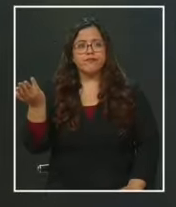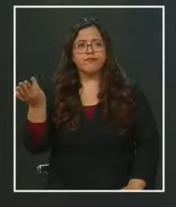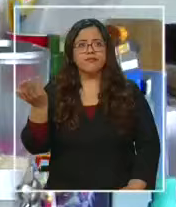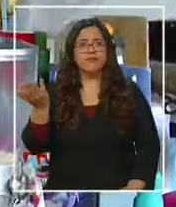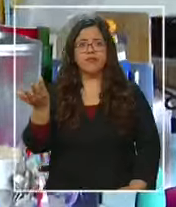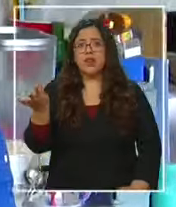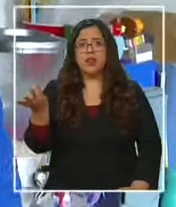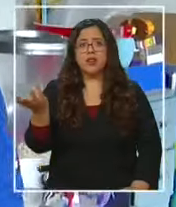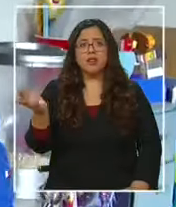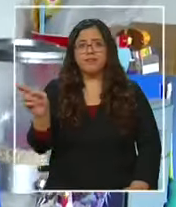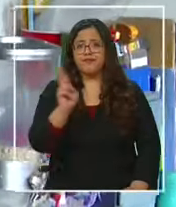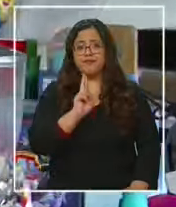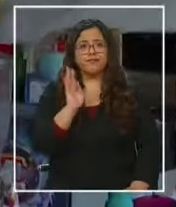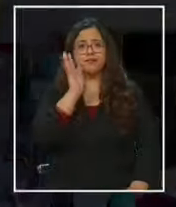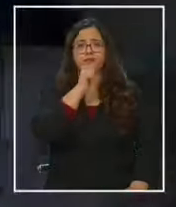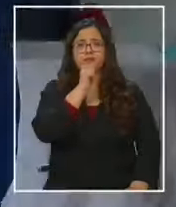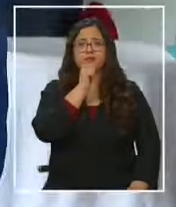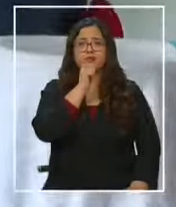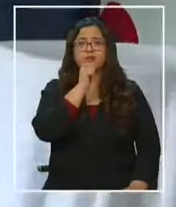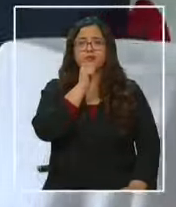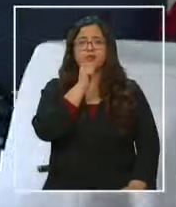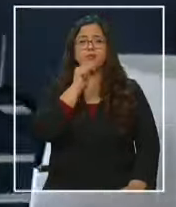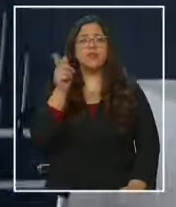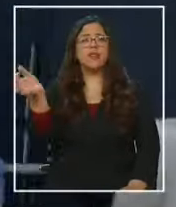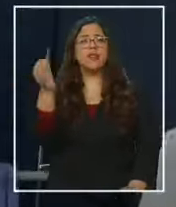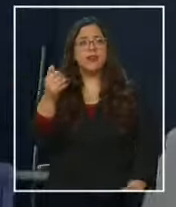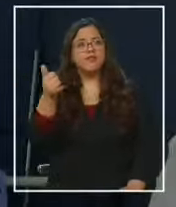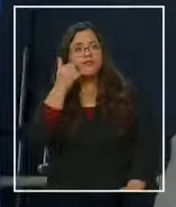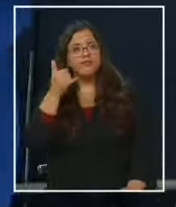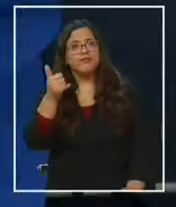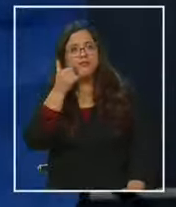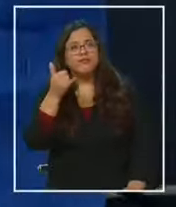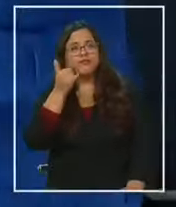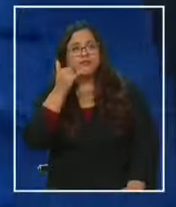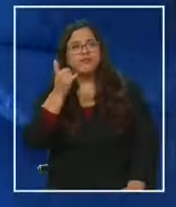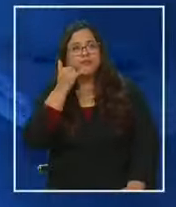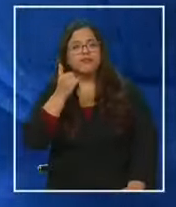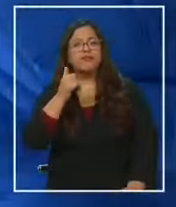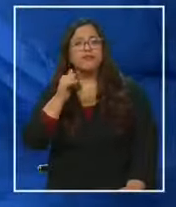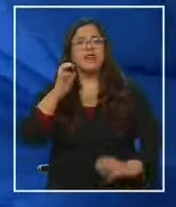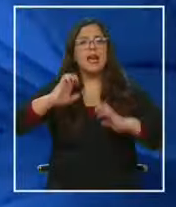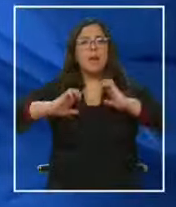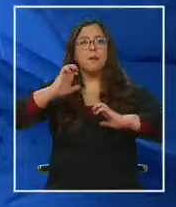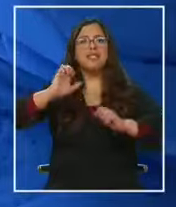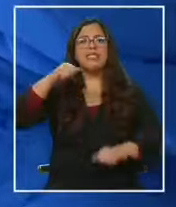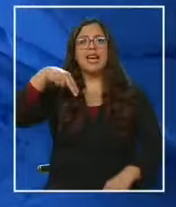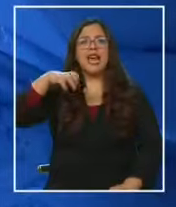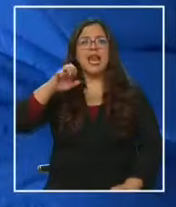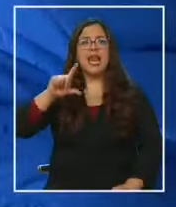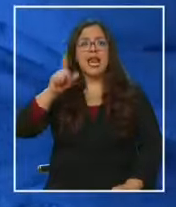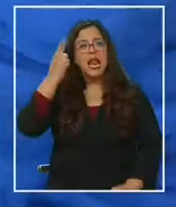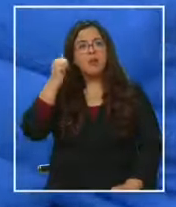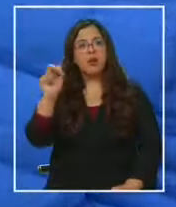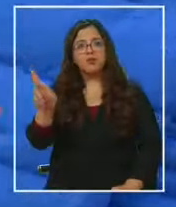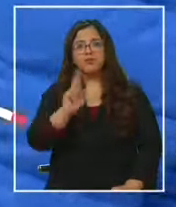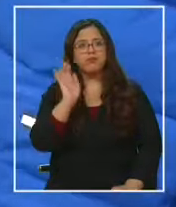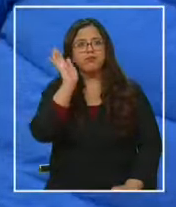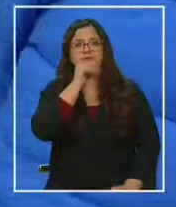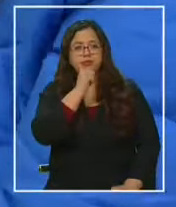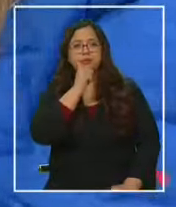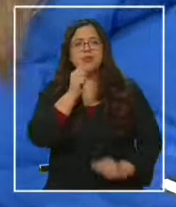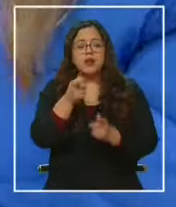da ningún tipo de respuesta. Asegura haber llamado en innumerables ocasiones a Enel, pero sigue sin respuestas. De